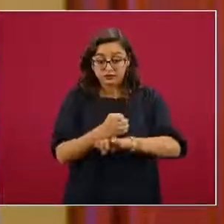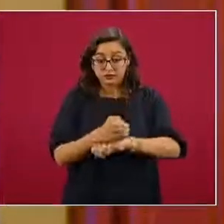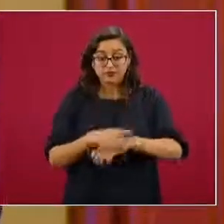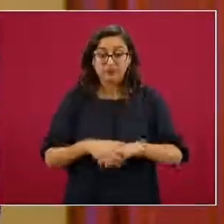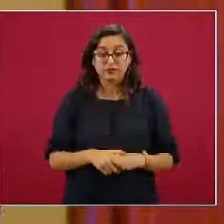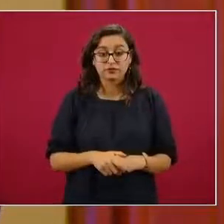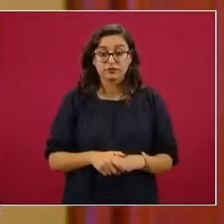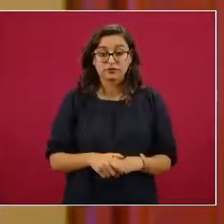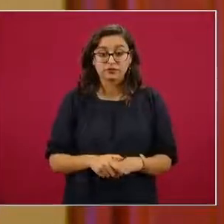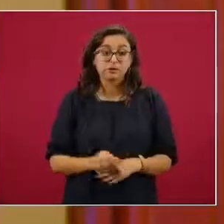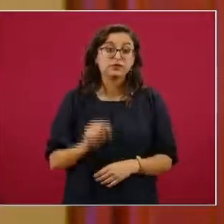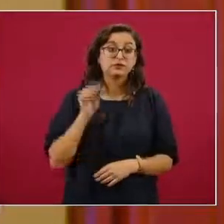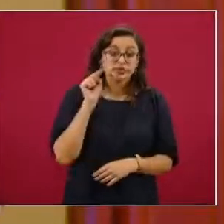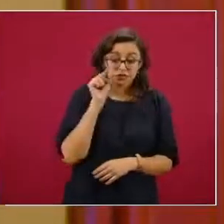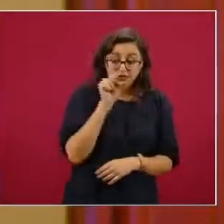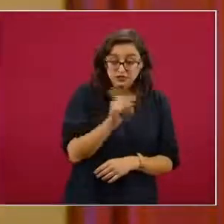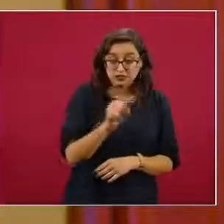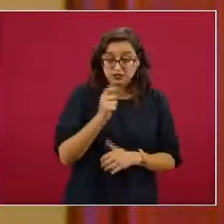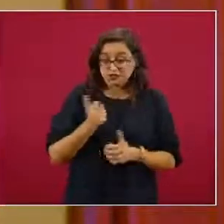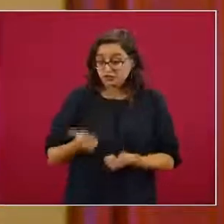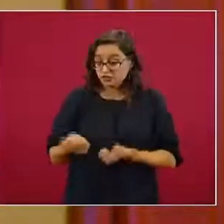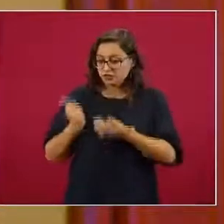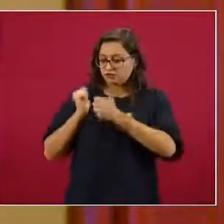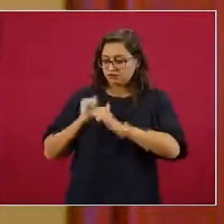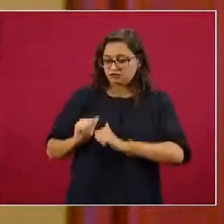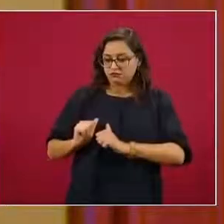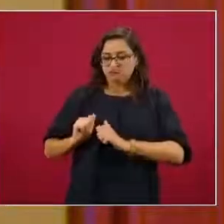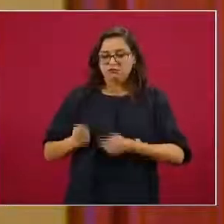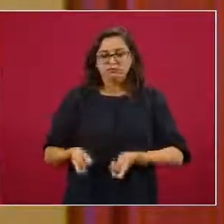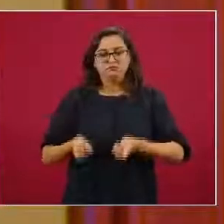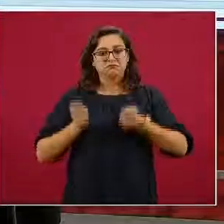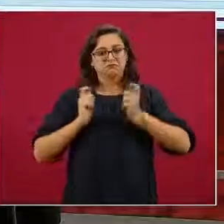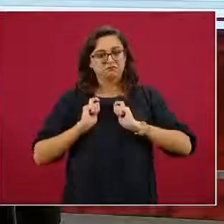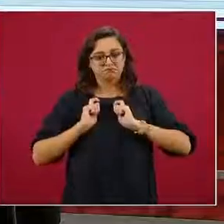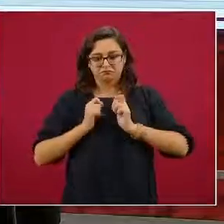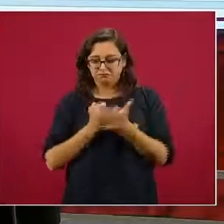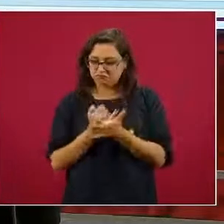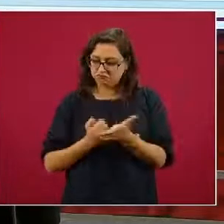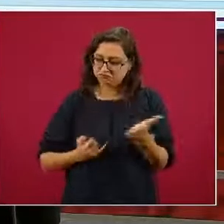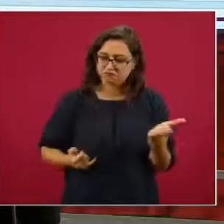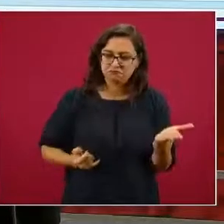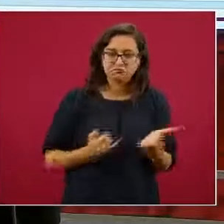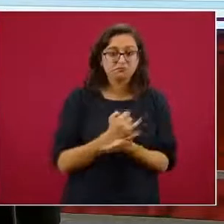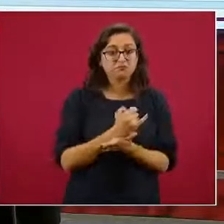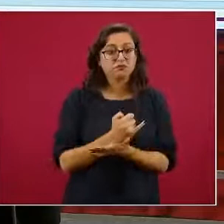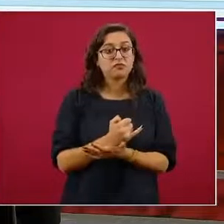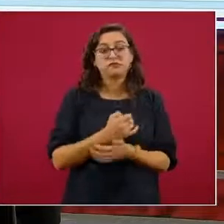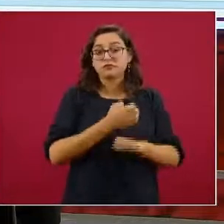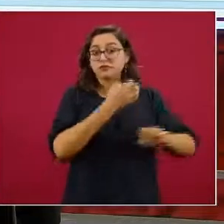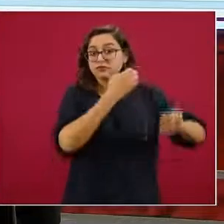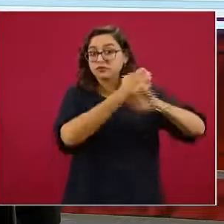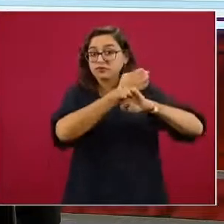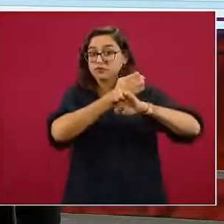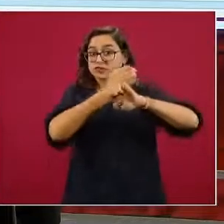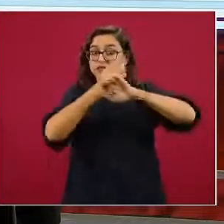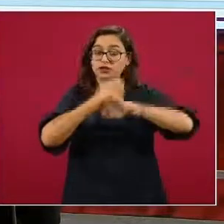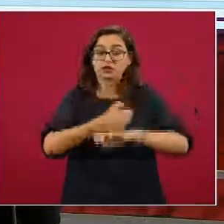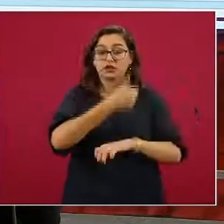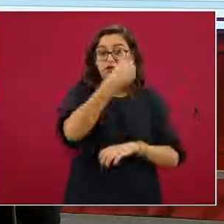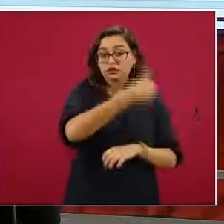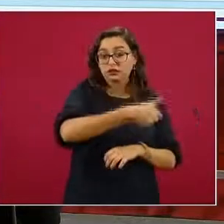las autoridades sanitarias tomaran las decisiones que mejor correspondiera al interés de cada estado